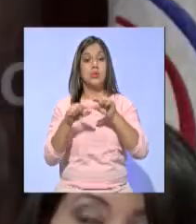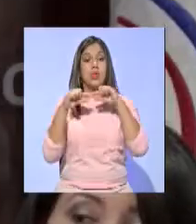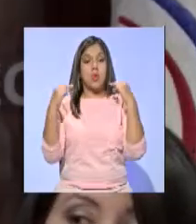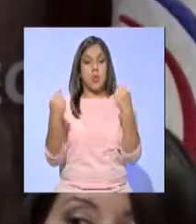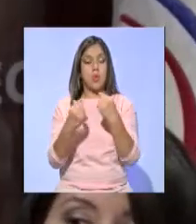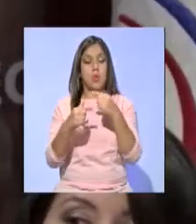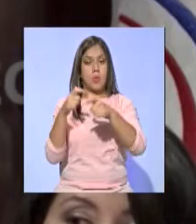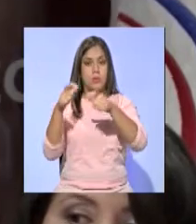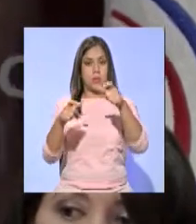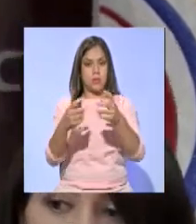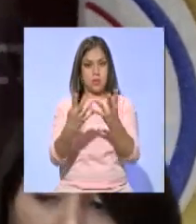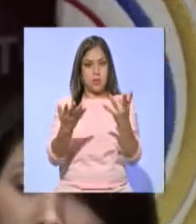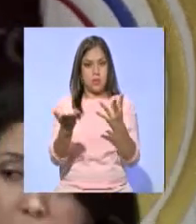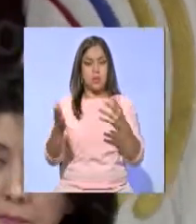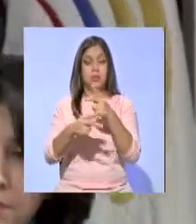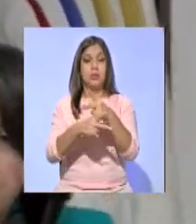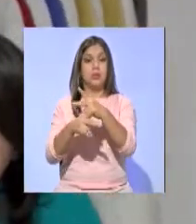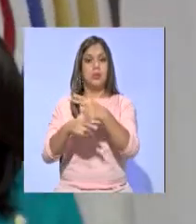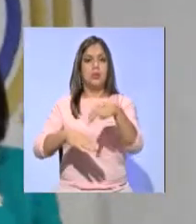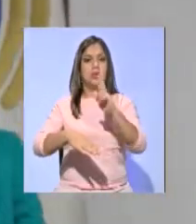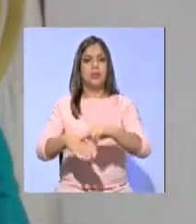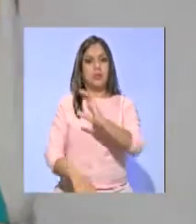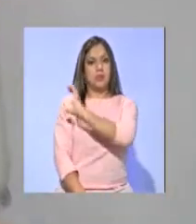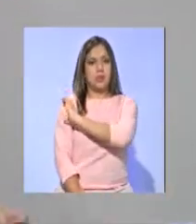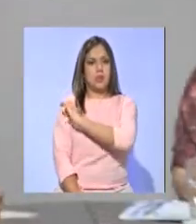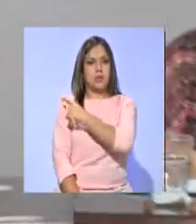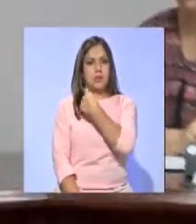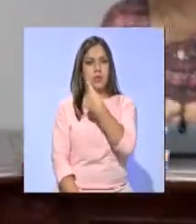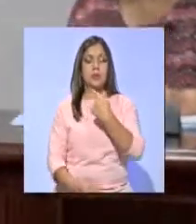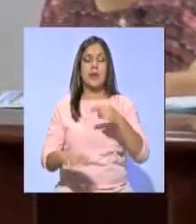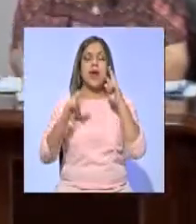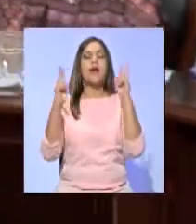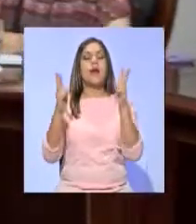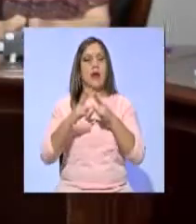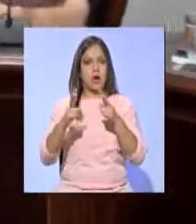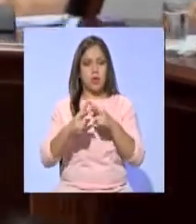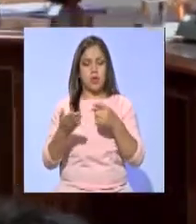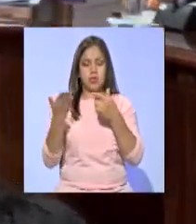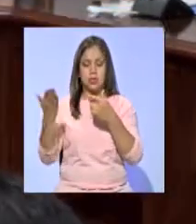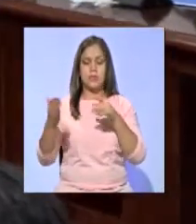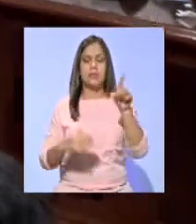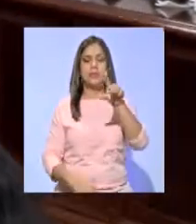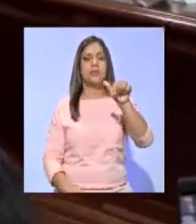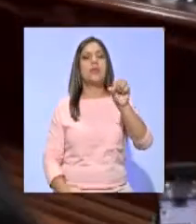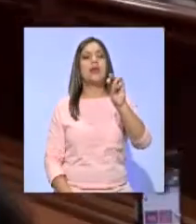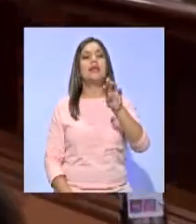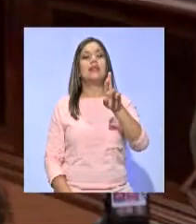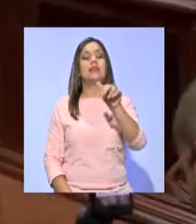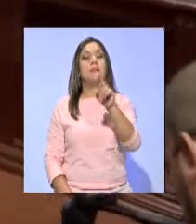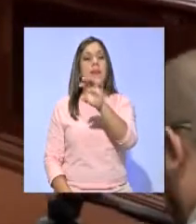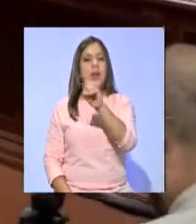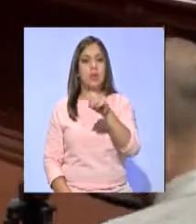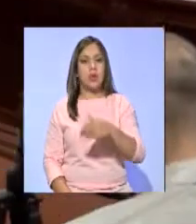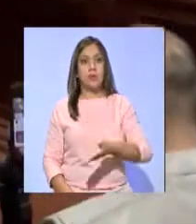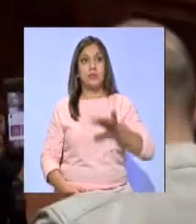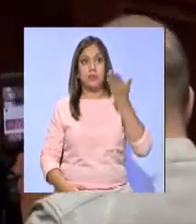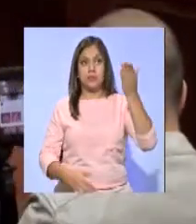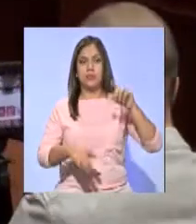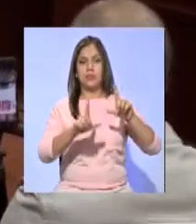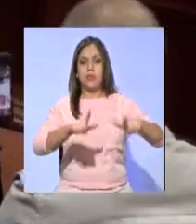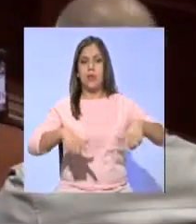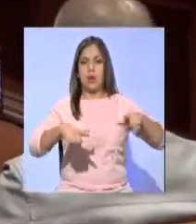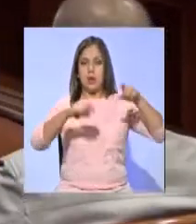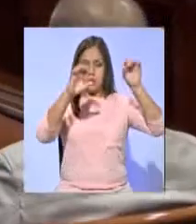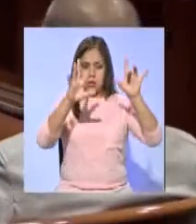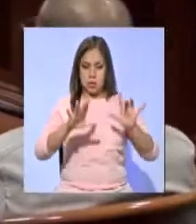personas. Mientras tanto, desde el Consejo Nacional Electoral ya se reconoce a Ricardo Zambrano, del ala leninista, como el secretario ejecutivo de Alianza